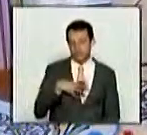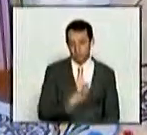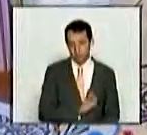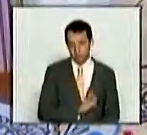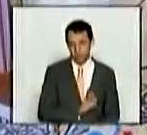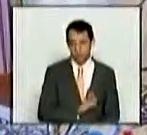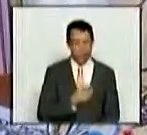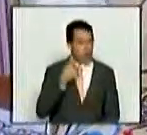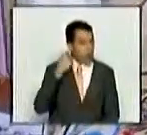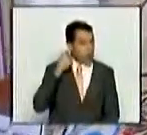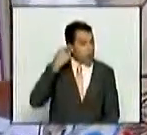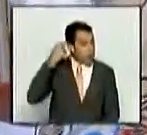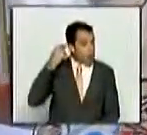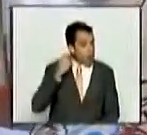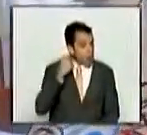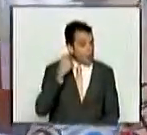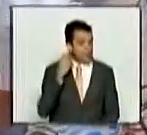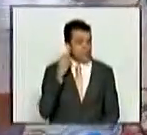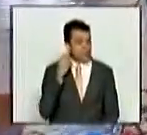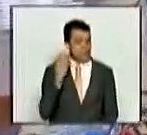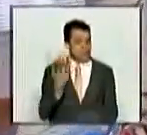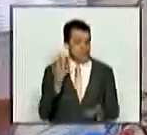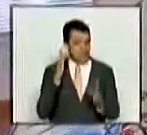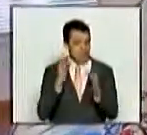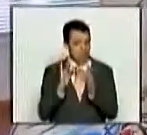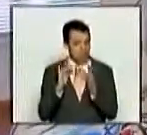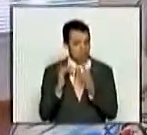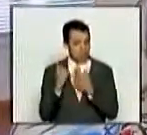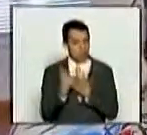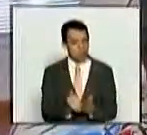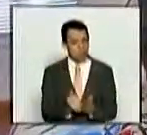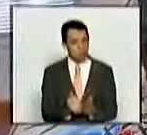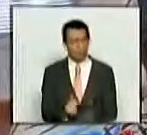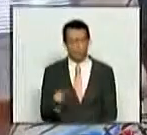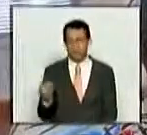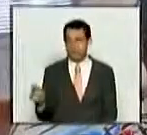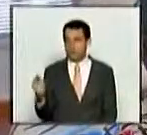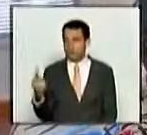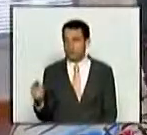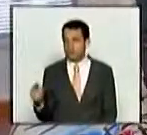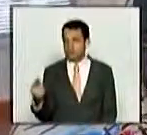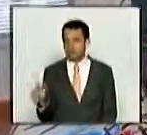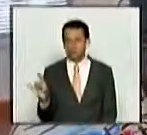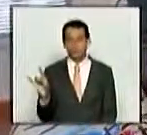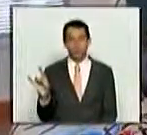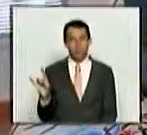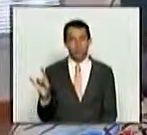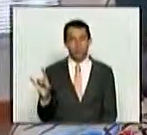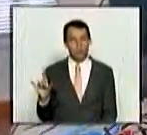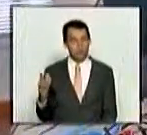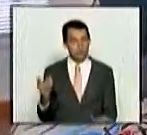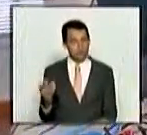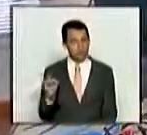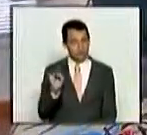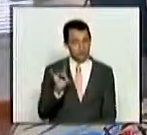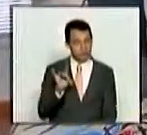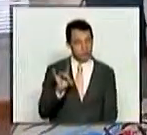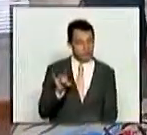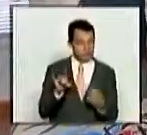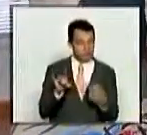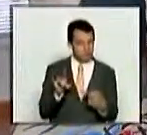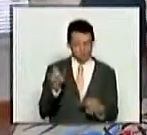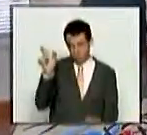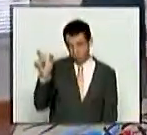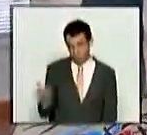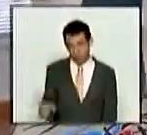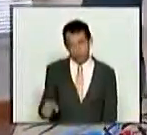pero antes quería complementar algo que dijo Andrés, es sobre el manejo del dolor. Por ejemplo, en el caso que nos refiere José, que